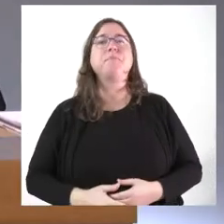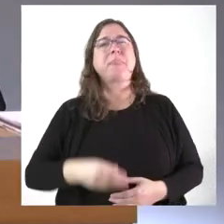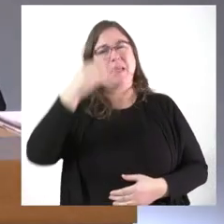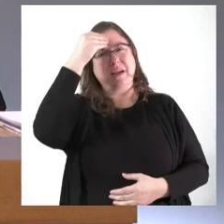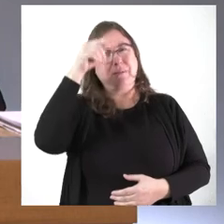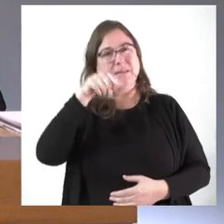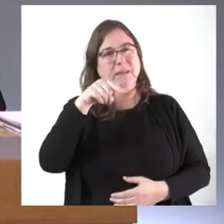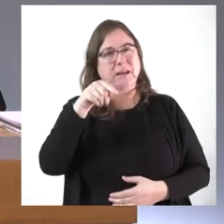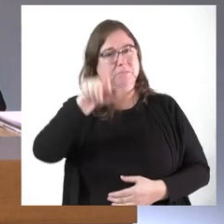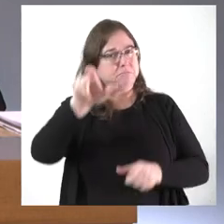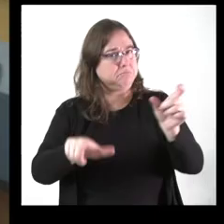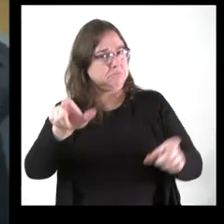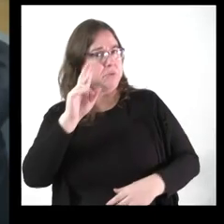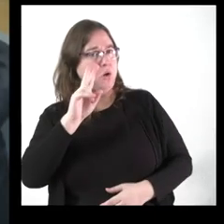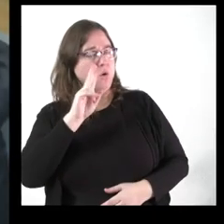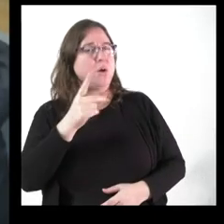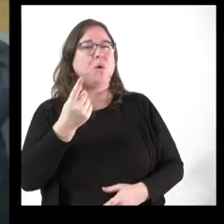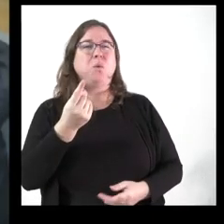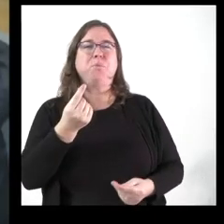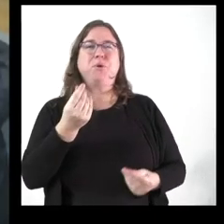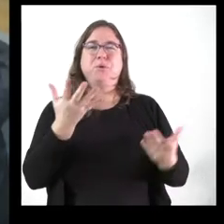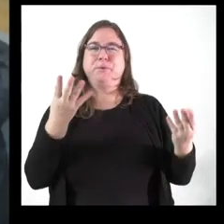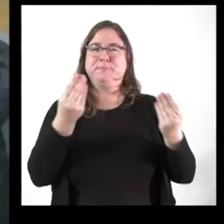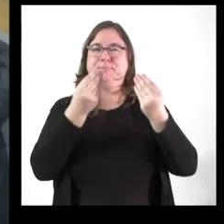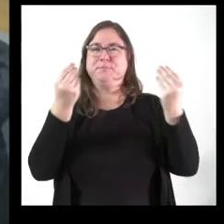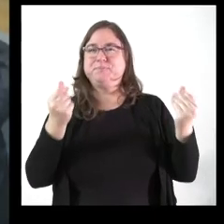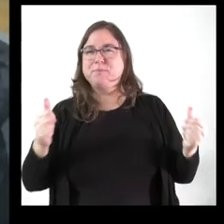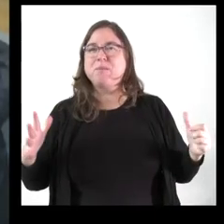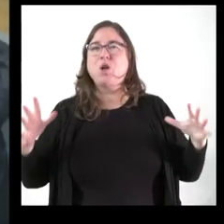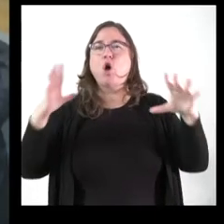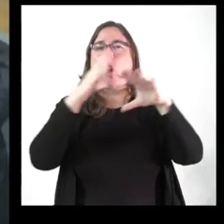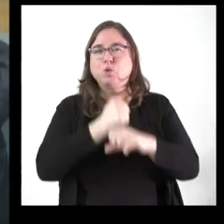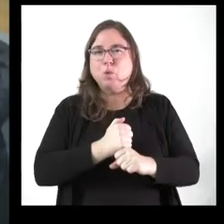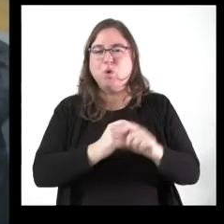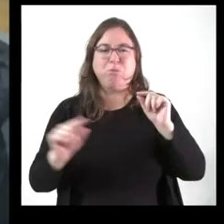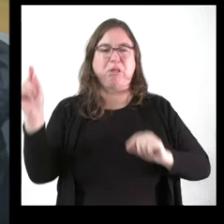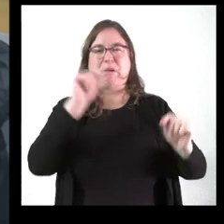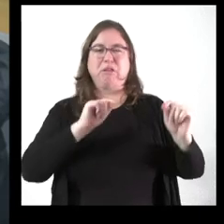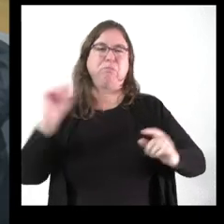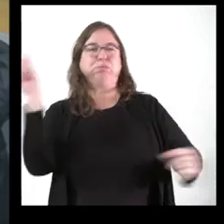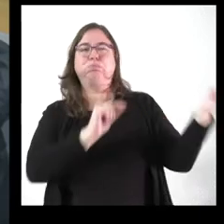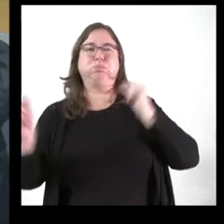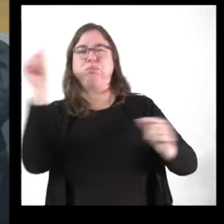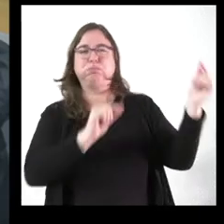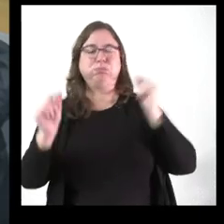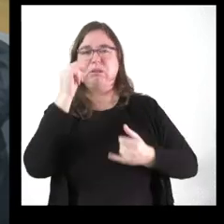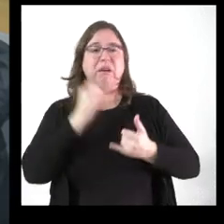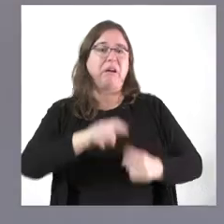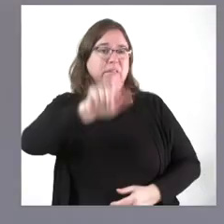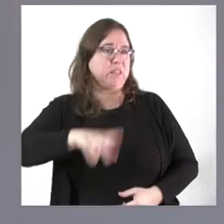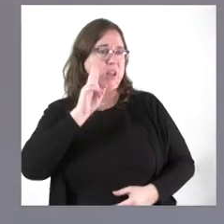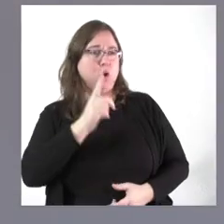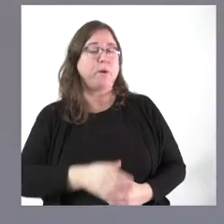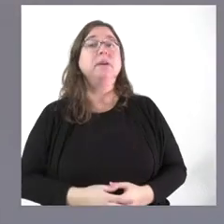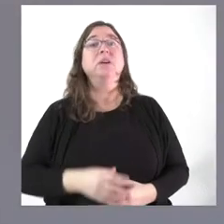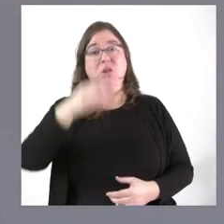ese mensaje llega a los ciudadanos o se ve empañado un poco por los debates más Broncos que hay en las Cortes yo